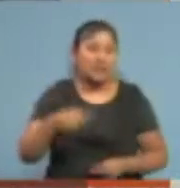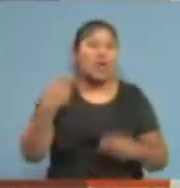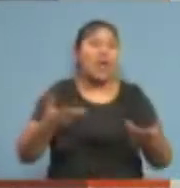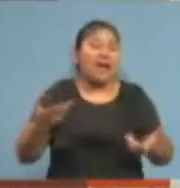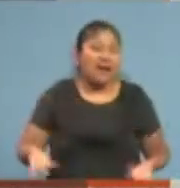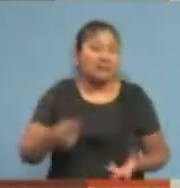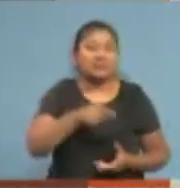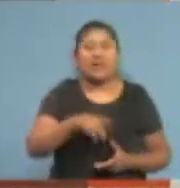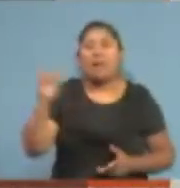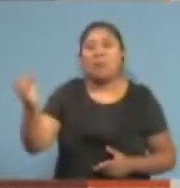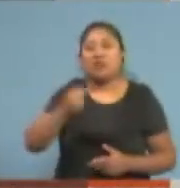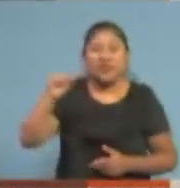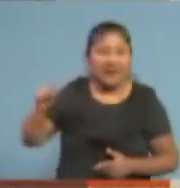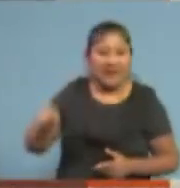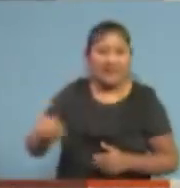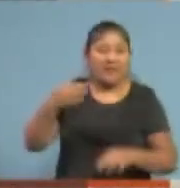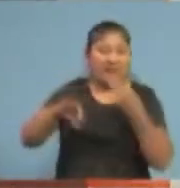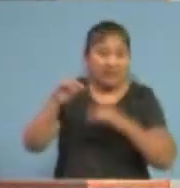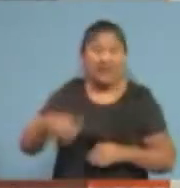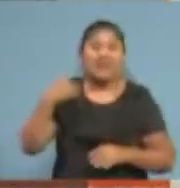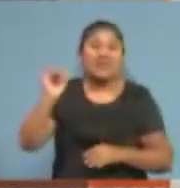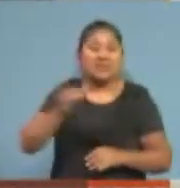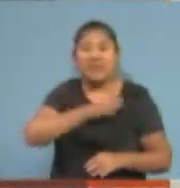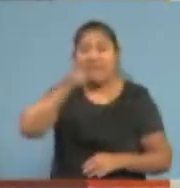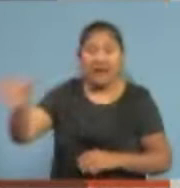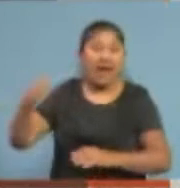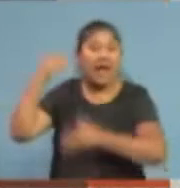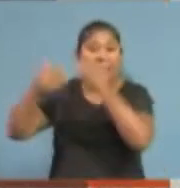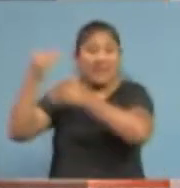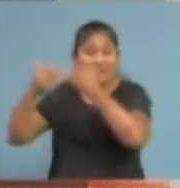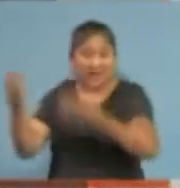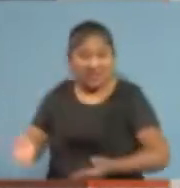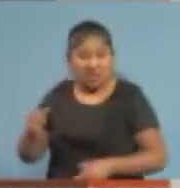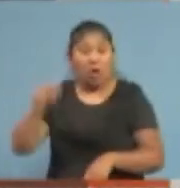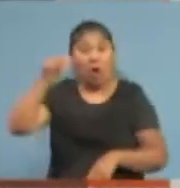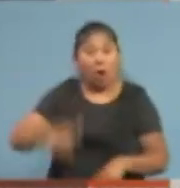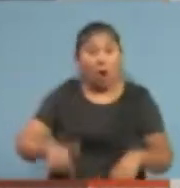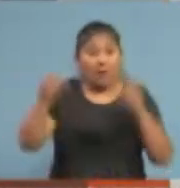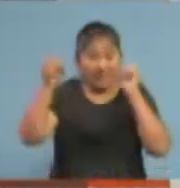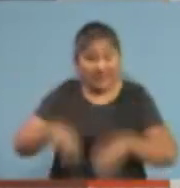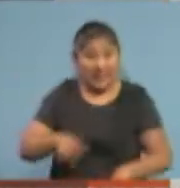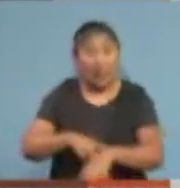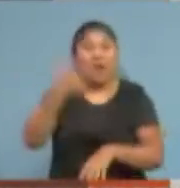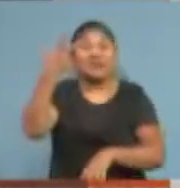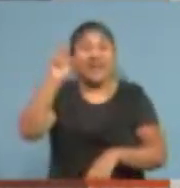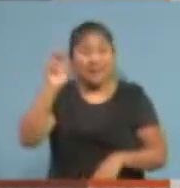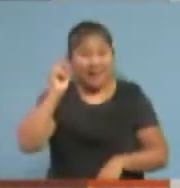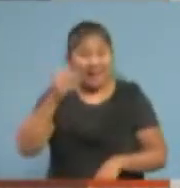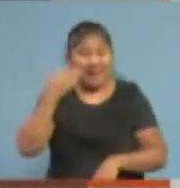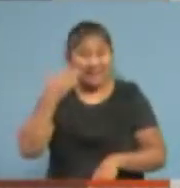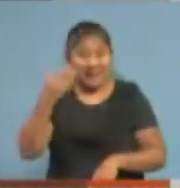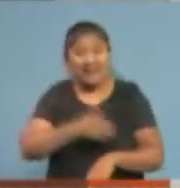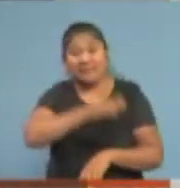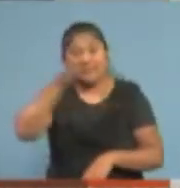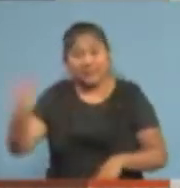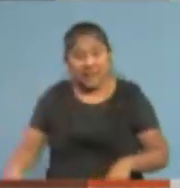hoy empezamos a la tarde a las tres y media de la tarde donde lo vamos a realizar en el ex mercado 12 de octubre tiene un